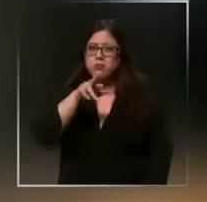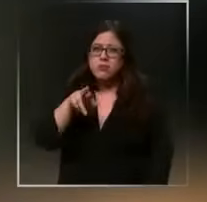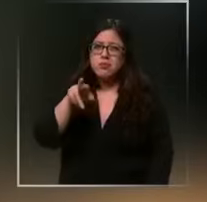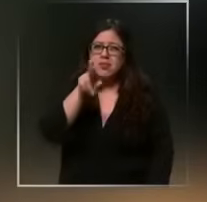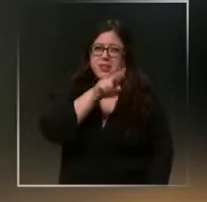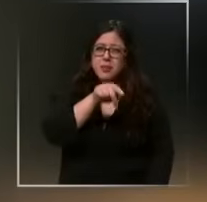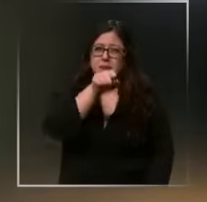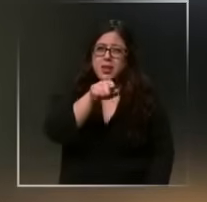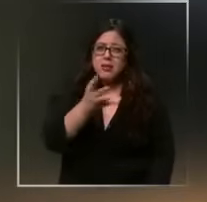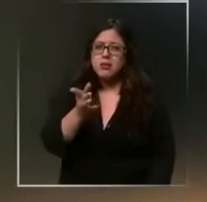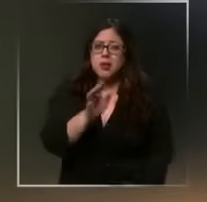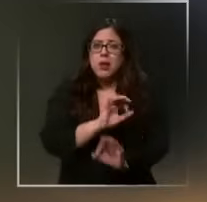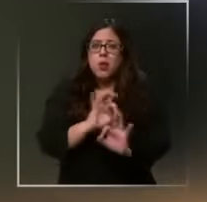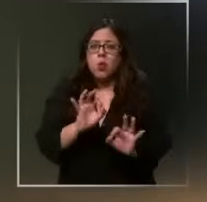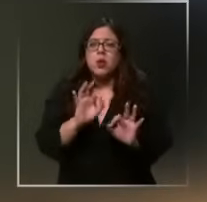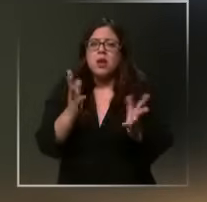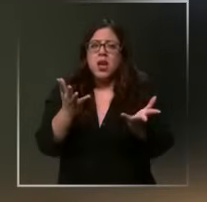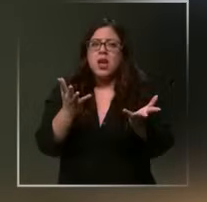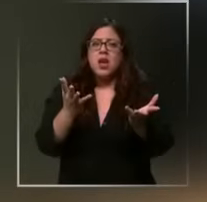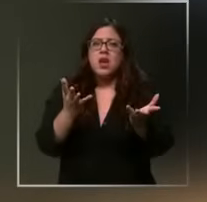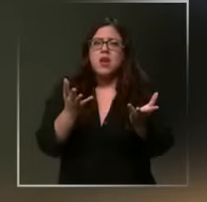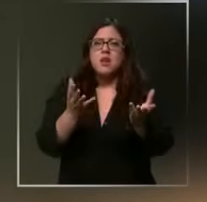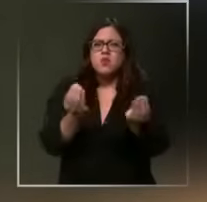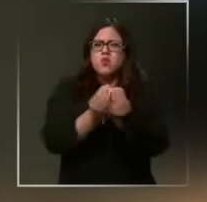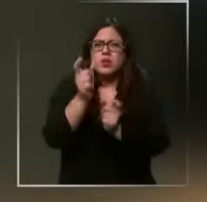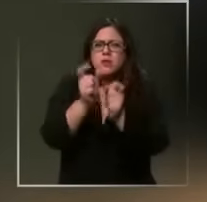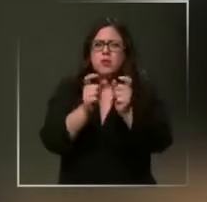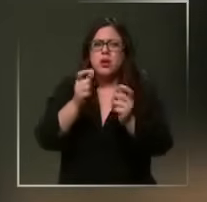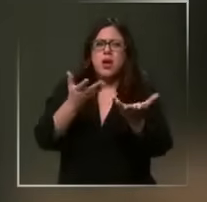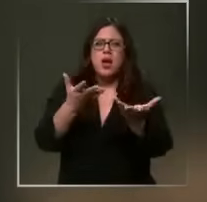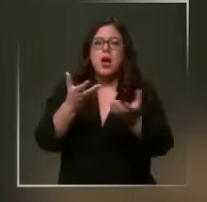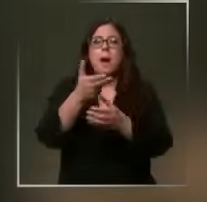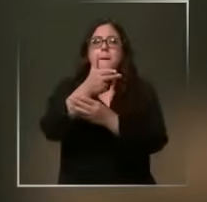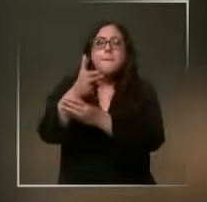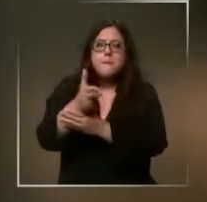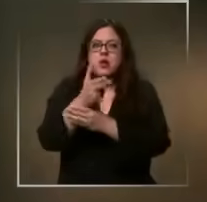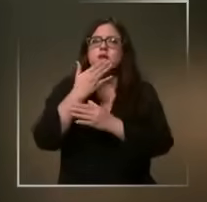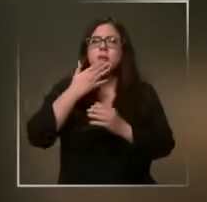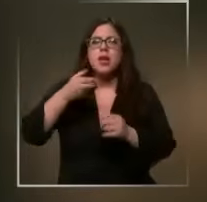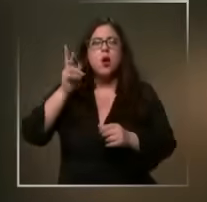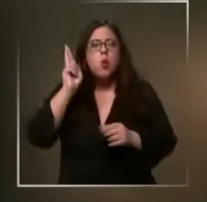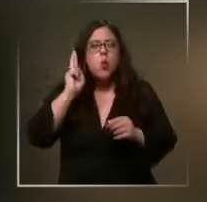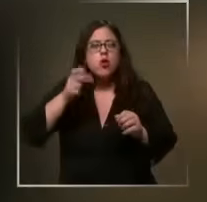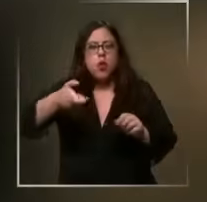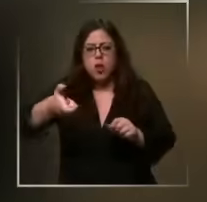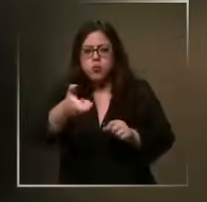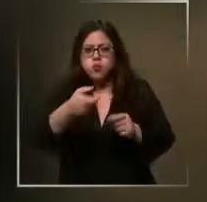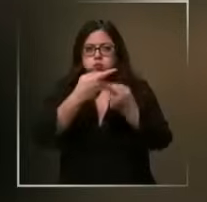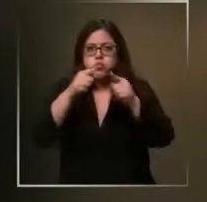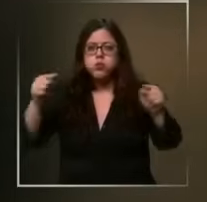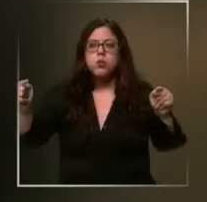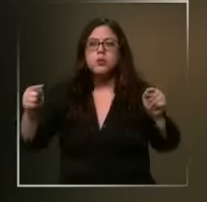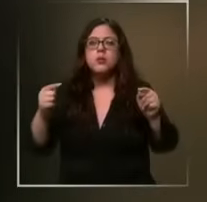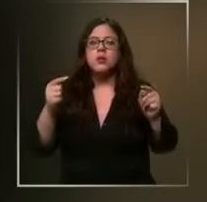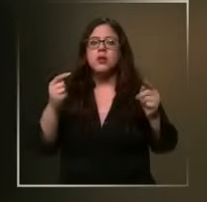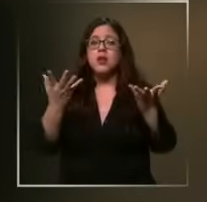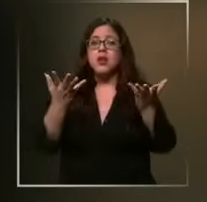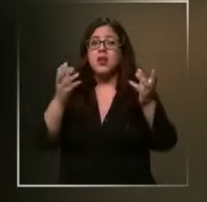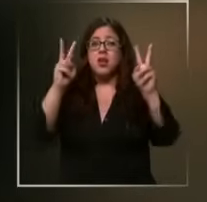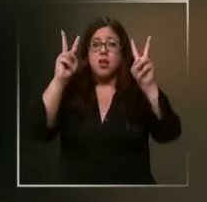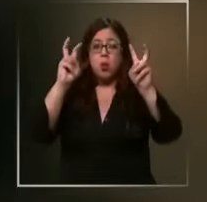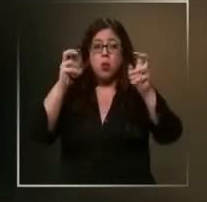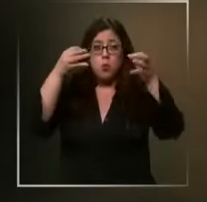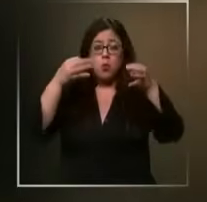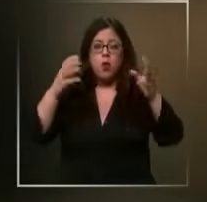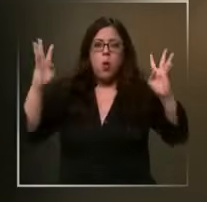Ninguna. Son varias, armadas con pistolas y con elementos que hacen descargas eléctricas. Superioridad numérica, turbazos en